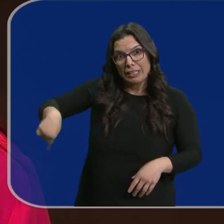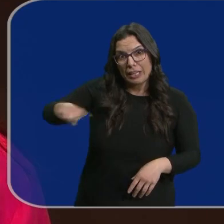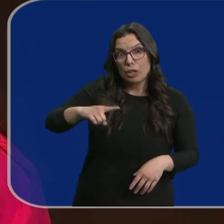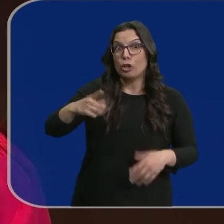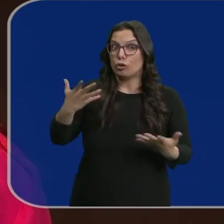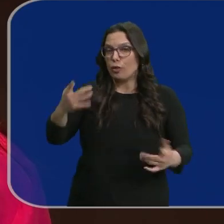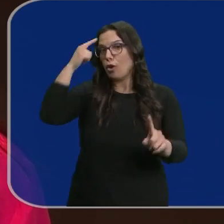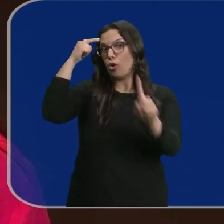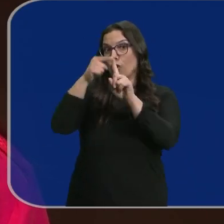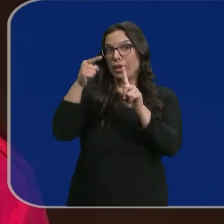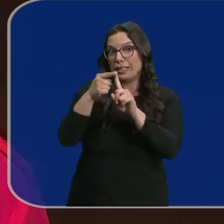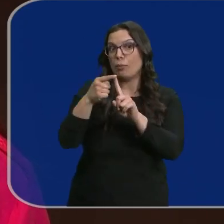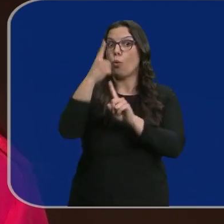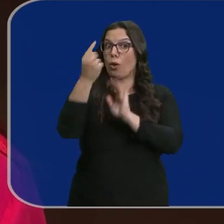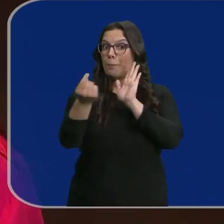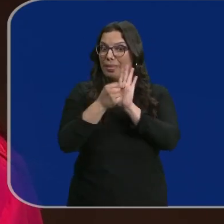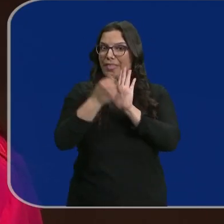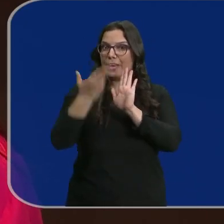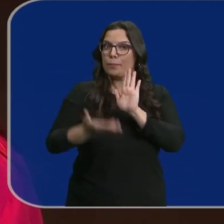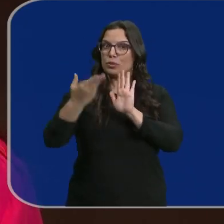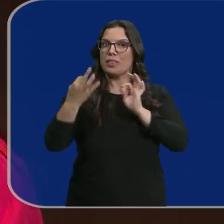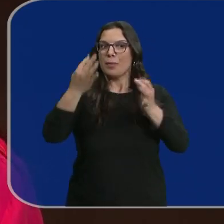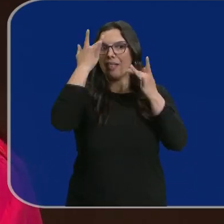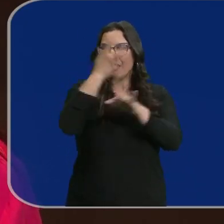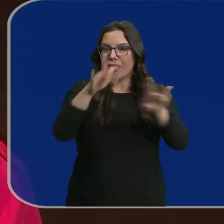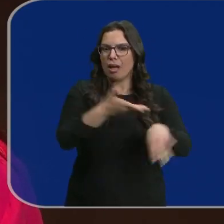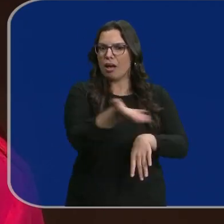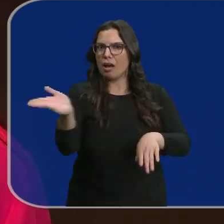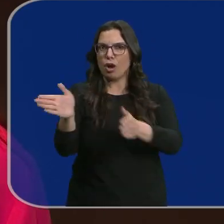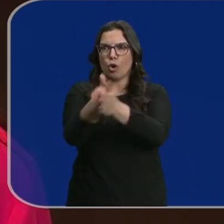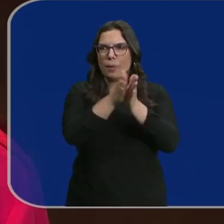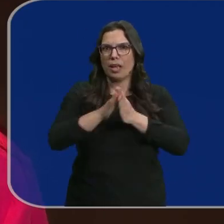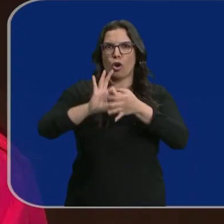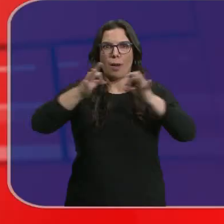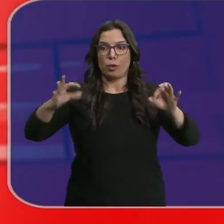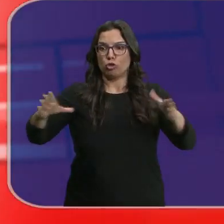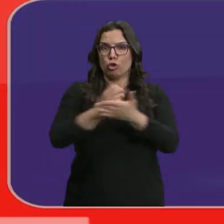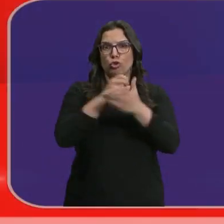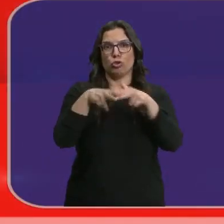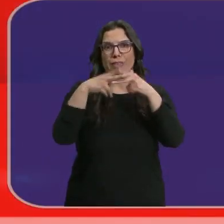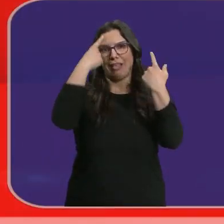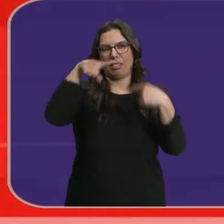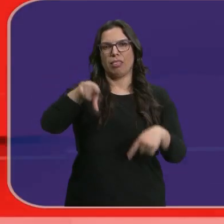tanto, el objetivo y una de las medidas es también que haya una mayor conciencia social en su conjunto.